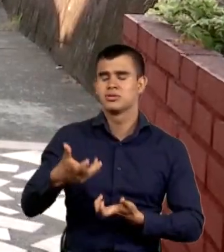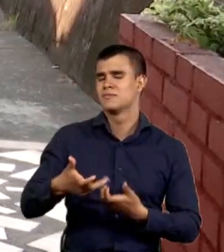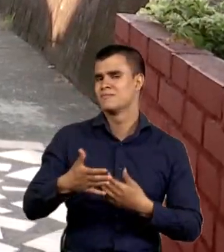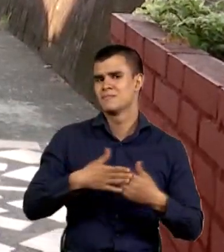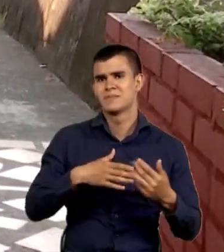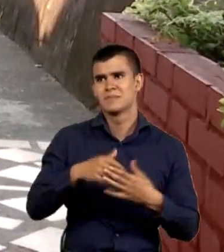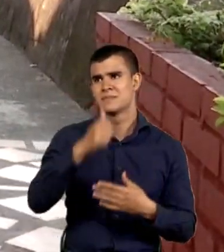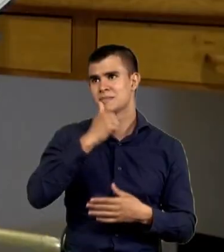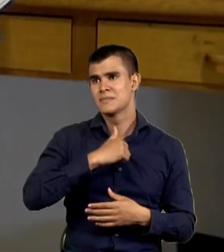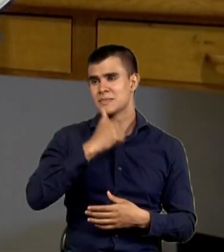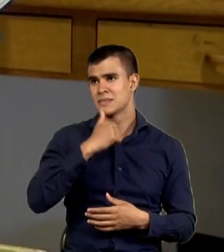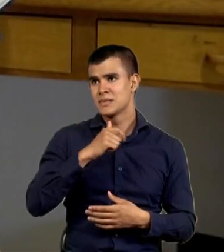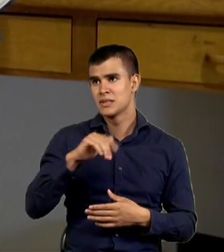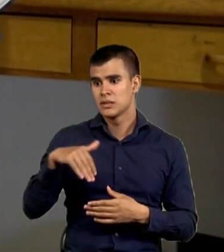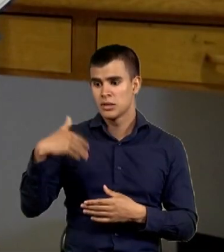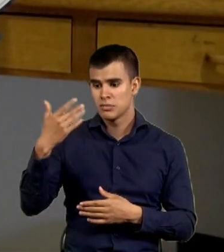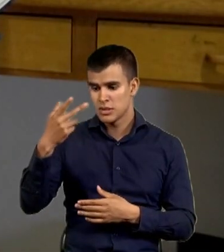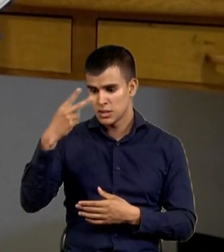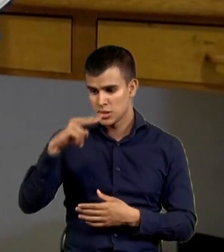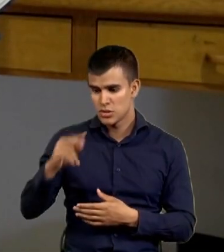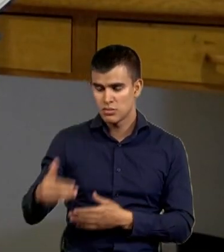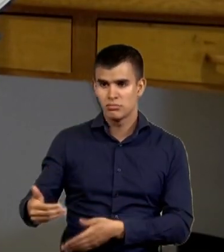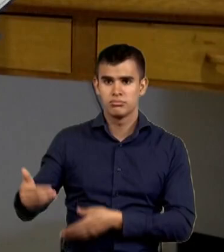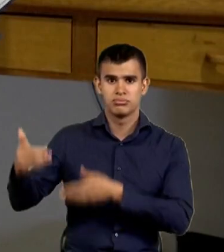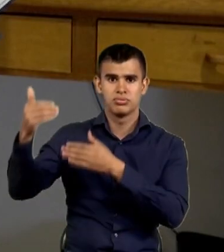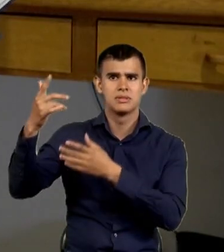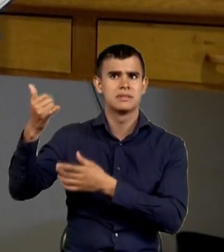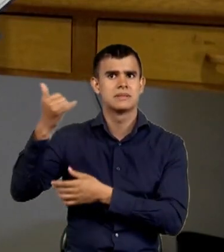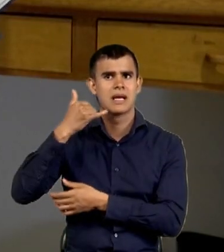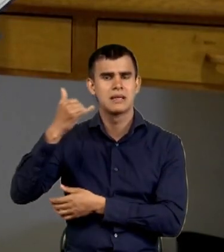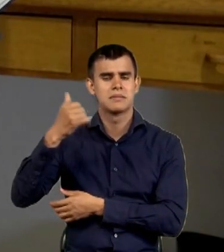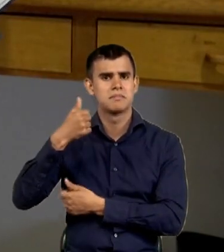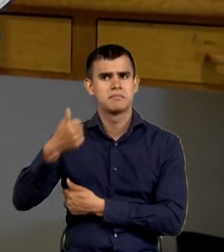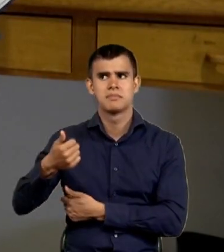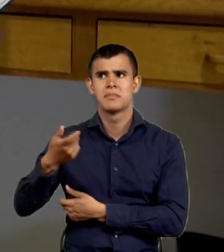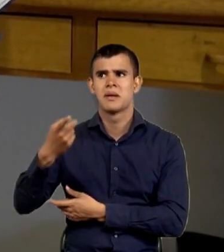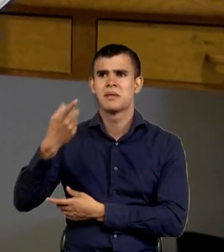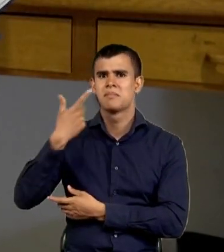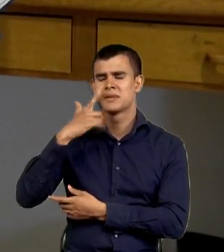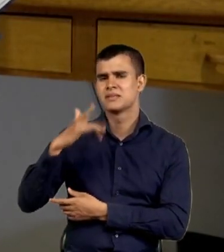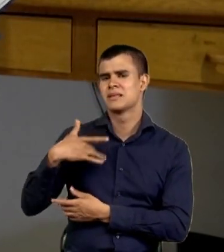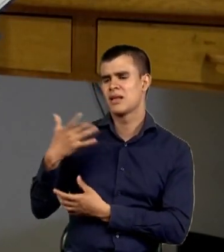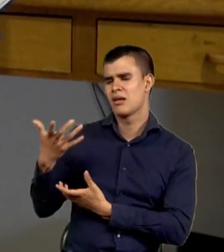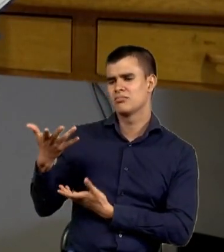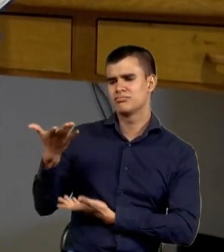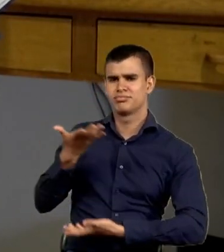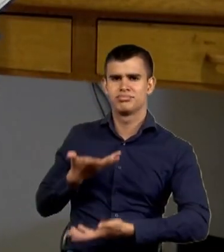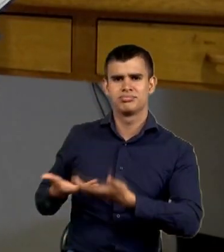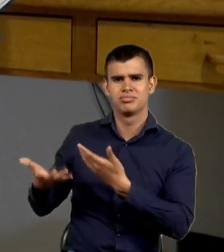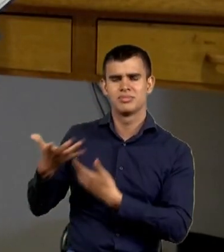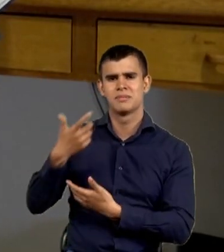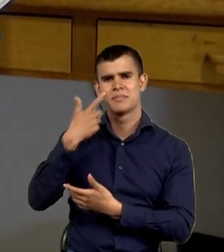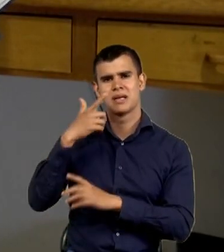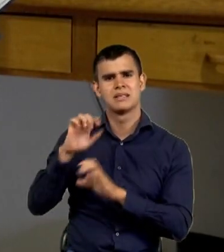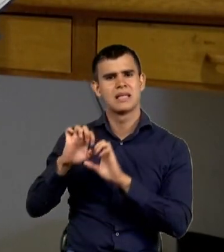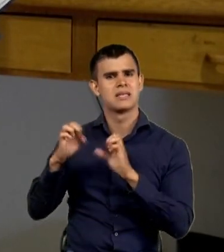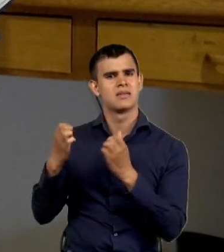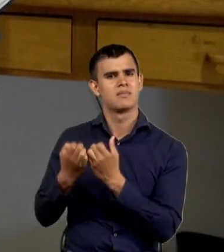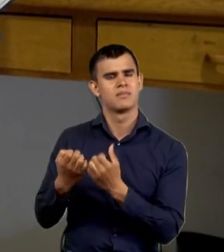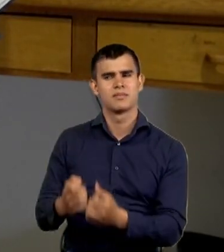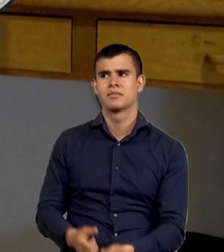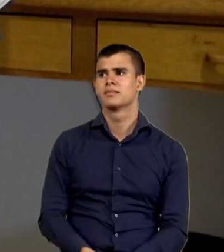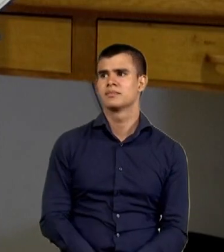madrugada y tener que ir a cocina, llegar a cocina y eso, pues. Pero mis hijos, gracias a ellos, ellos me ayudan mucho y somos como un